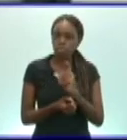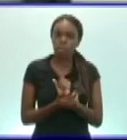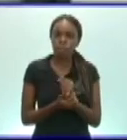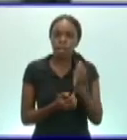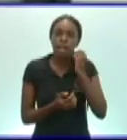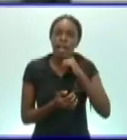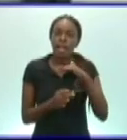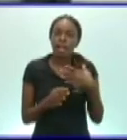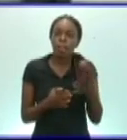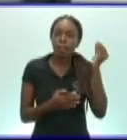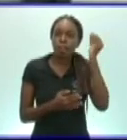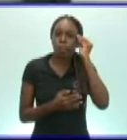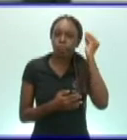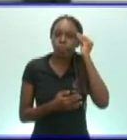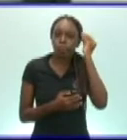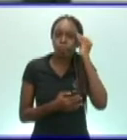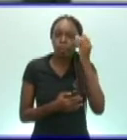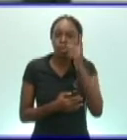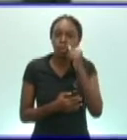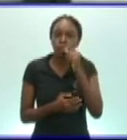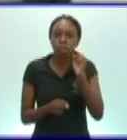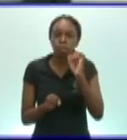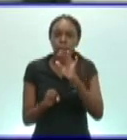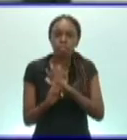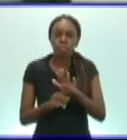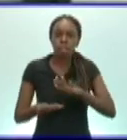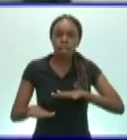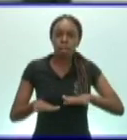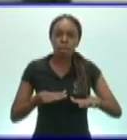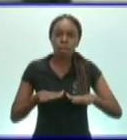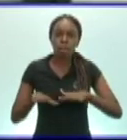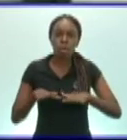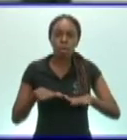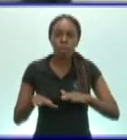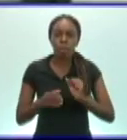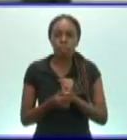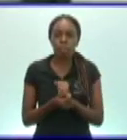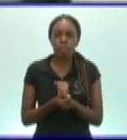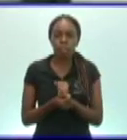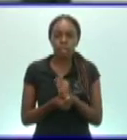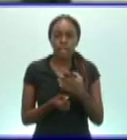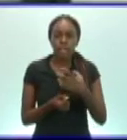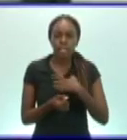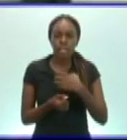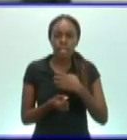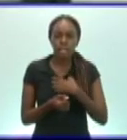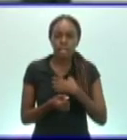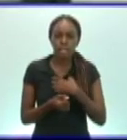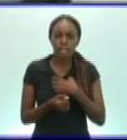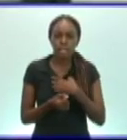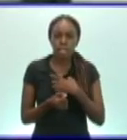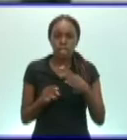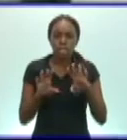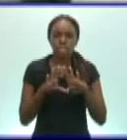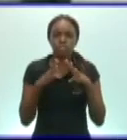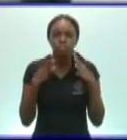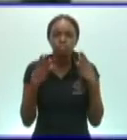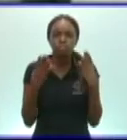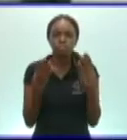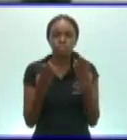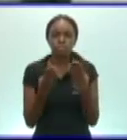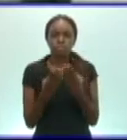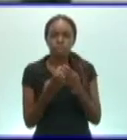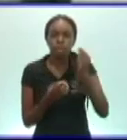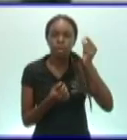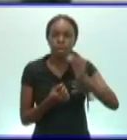la conciencia de los hombres que inician ese movimiento para llegar a la república en la cual todos